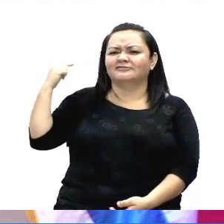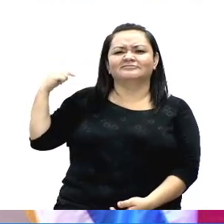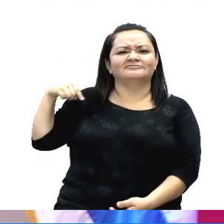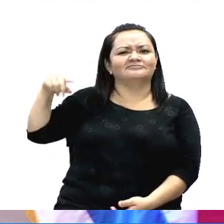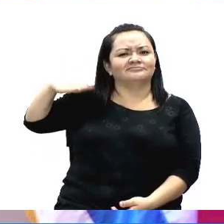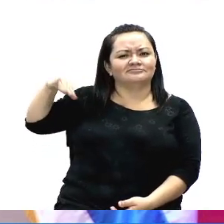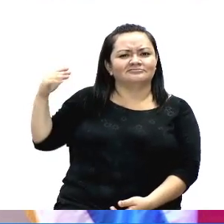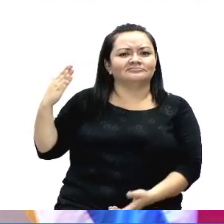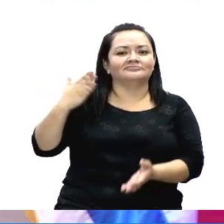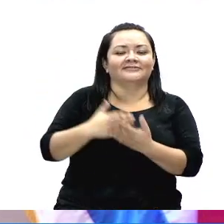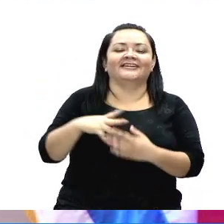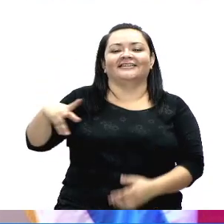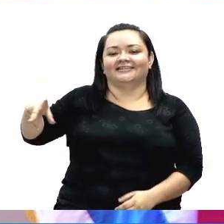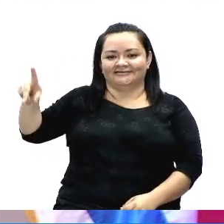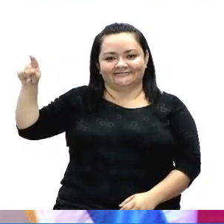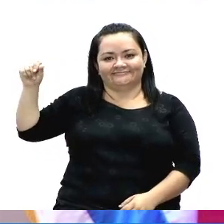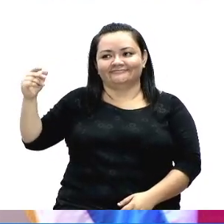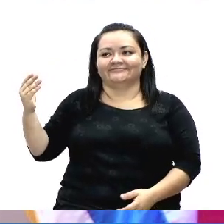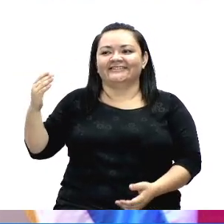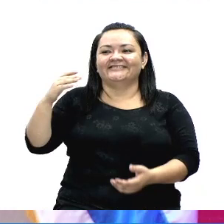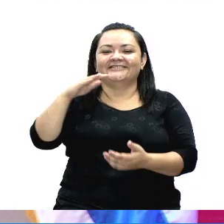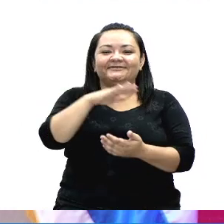del desierto